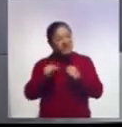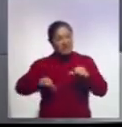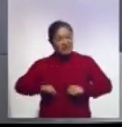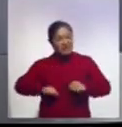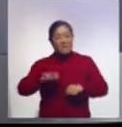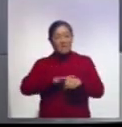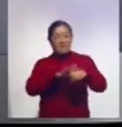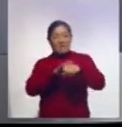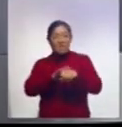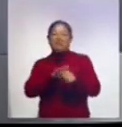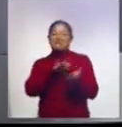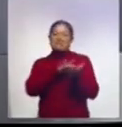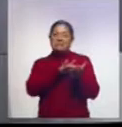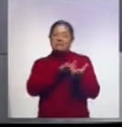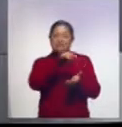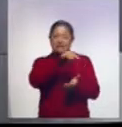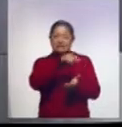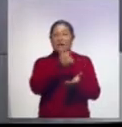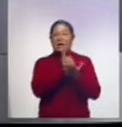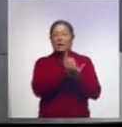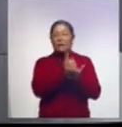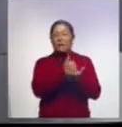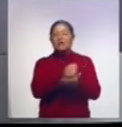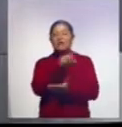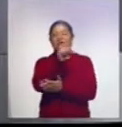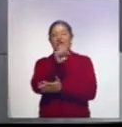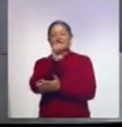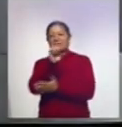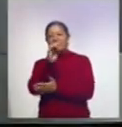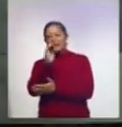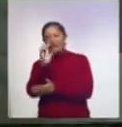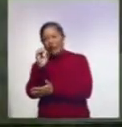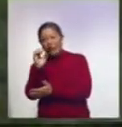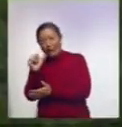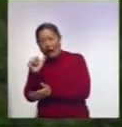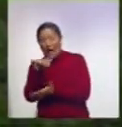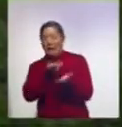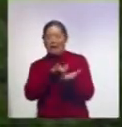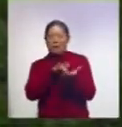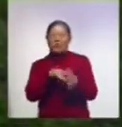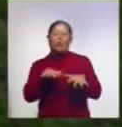gracias al apoyo de la Secretaría de Fomento Agropecuario.